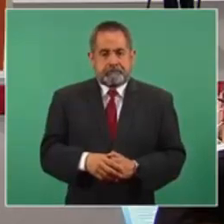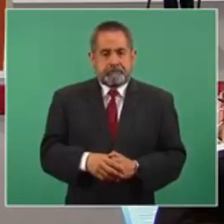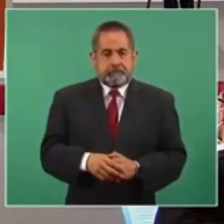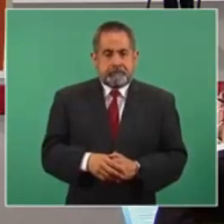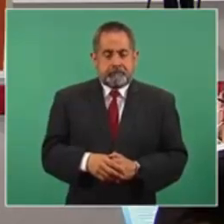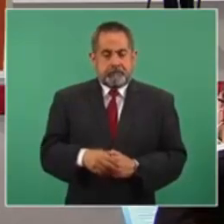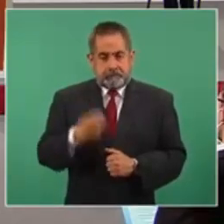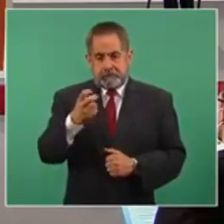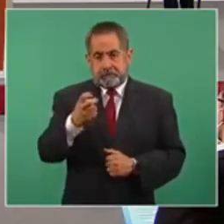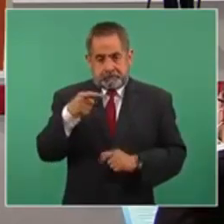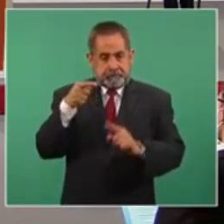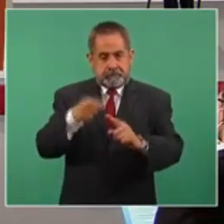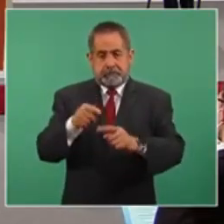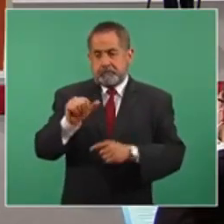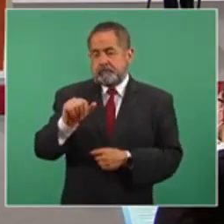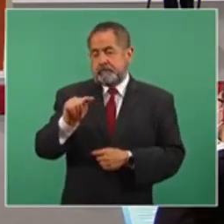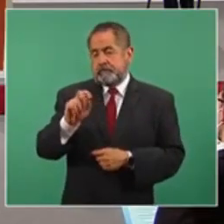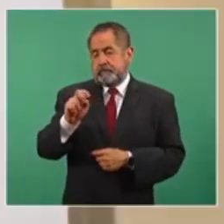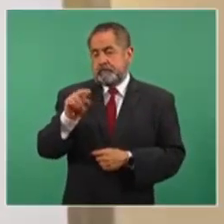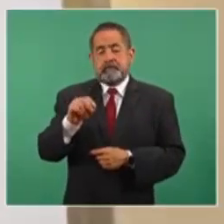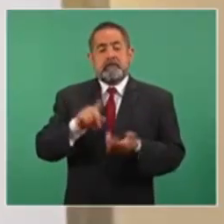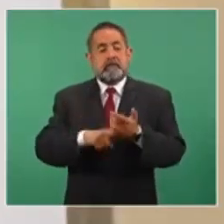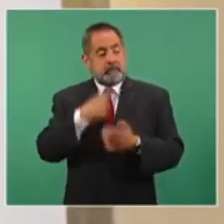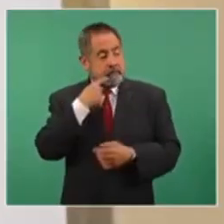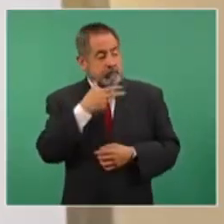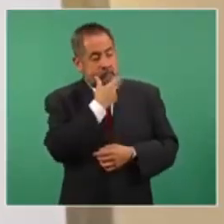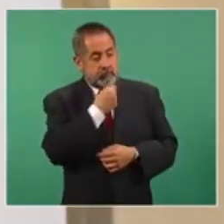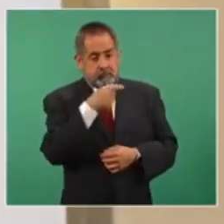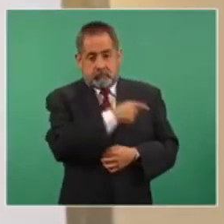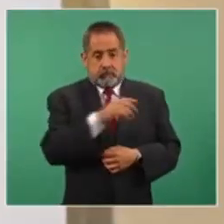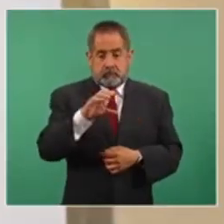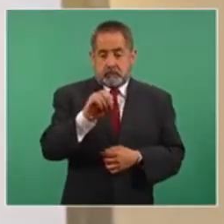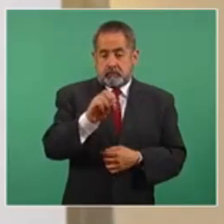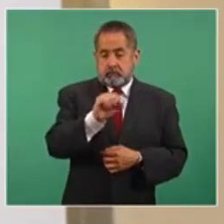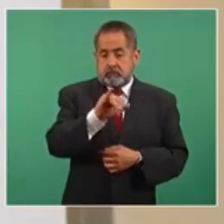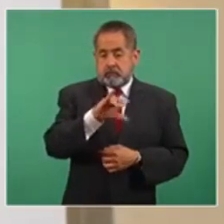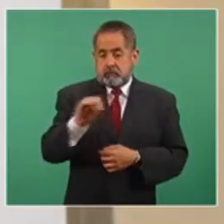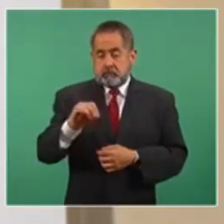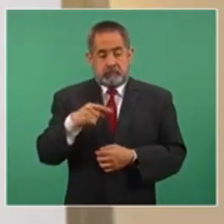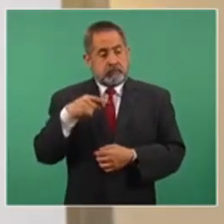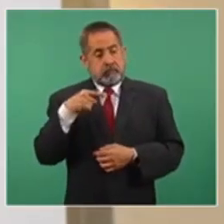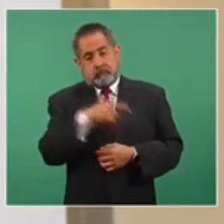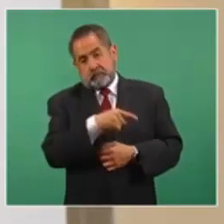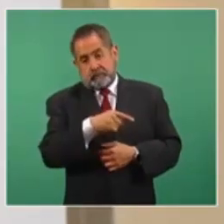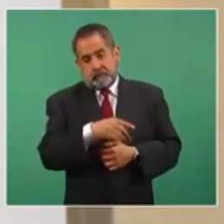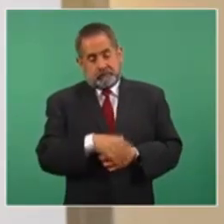En este asunto, José Ramón Cosío se negó